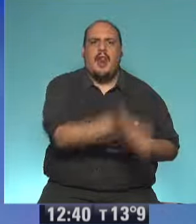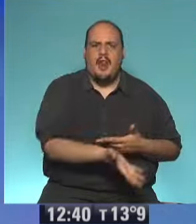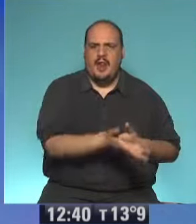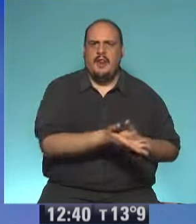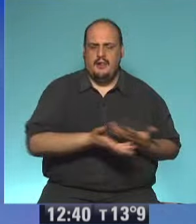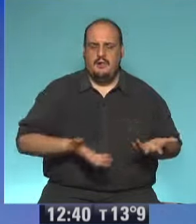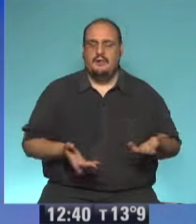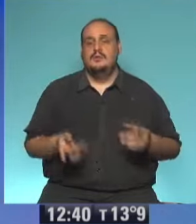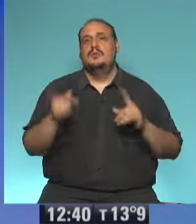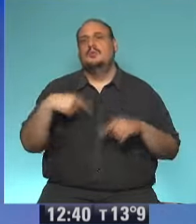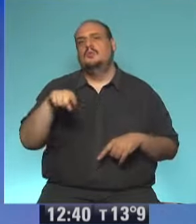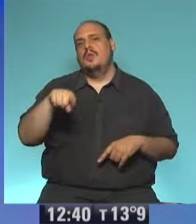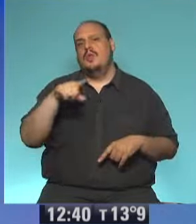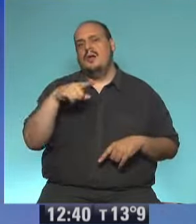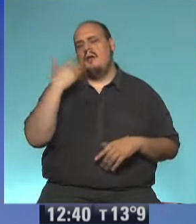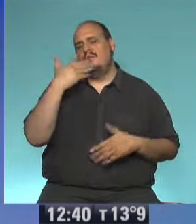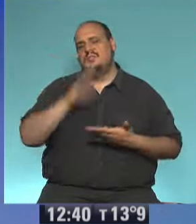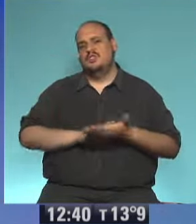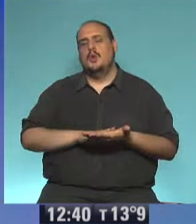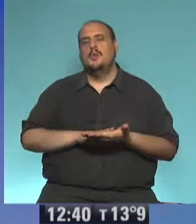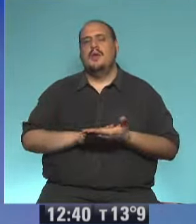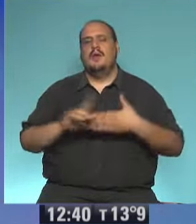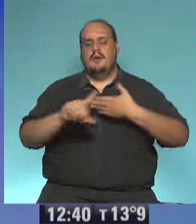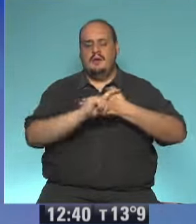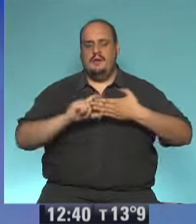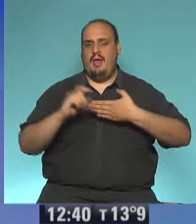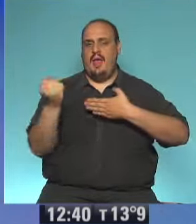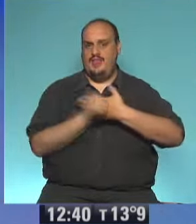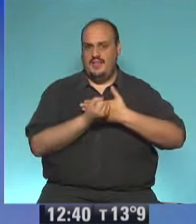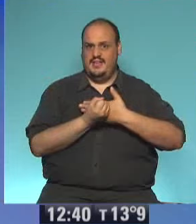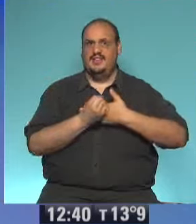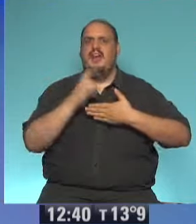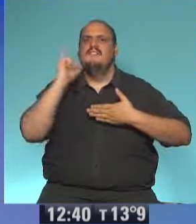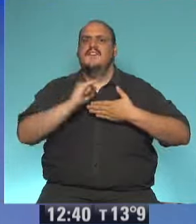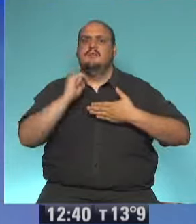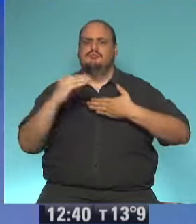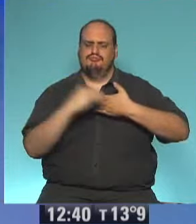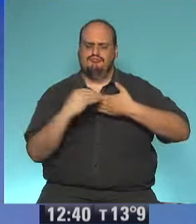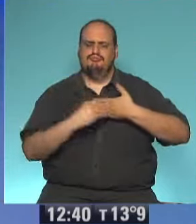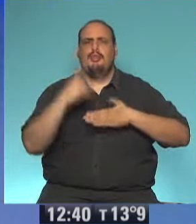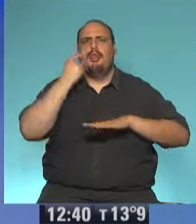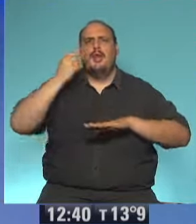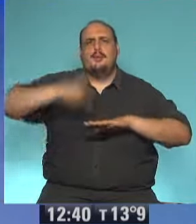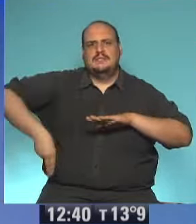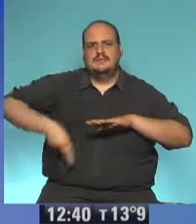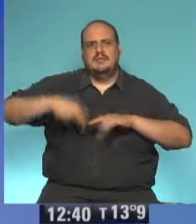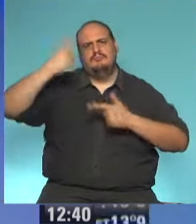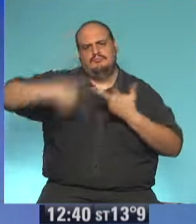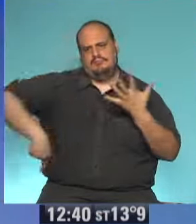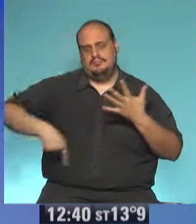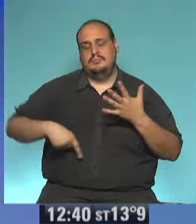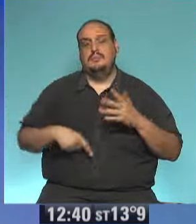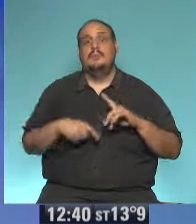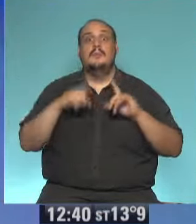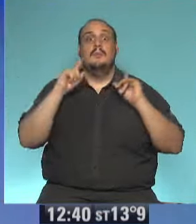ustedes decían lo de la etiqueta, sí. la información que contiene ese producto, la fecha de vencimiento, todo eso, pero